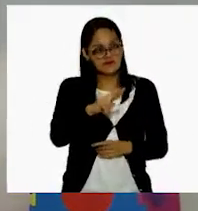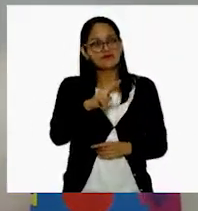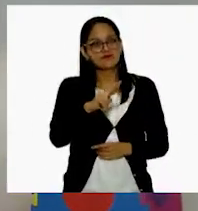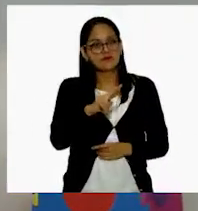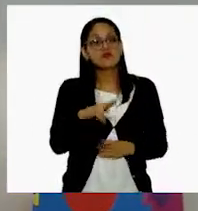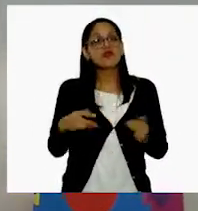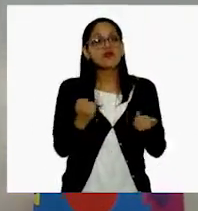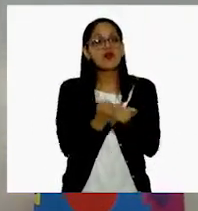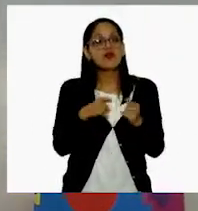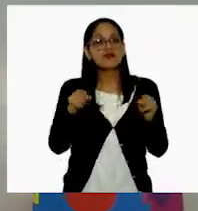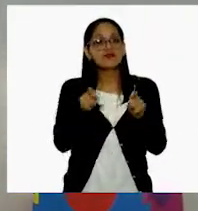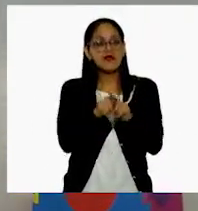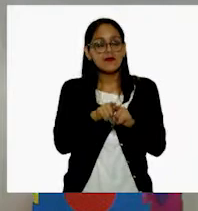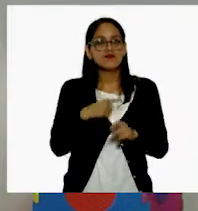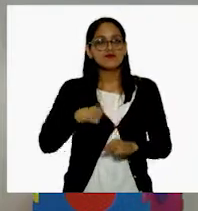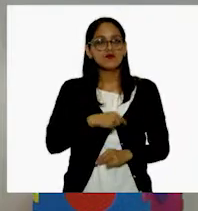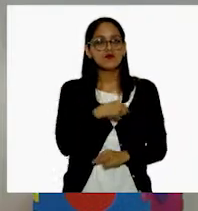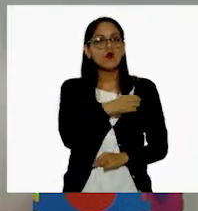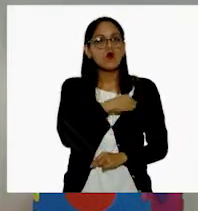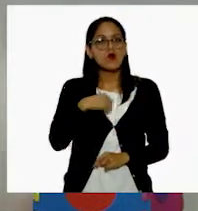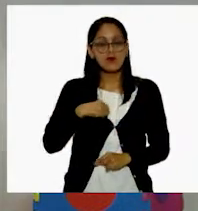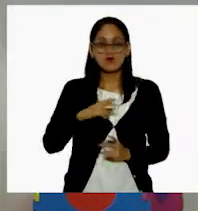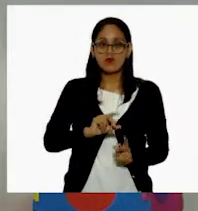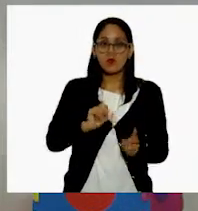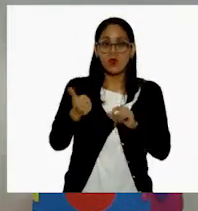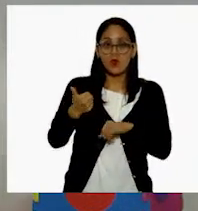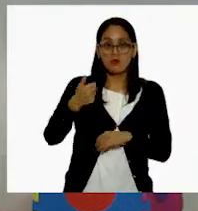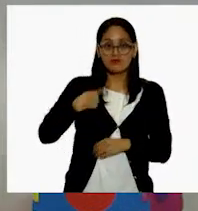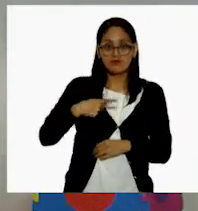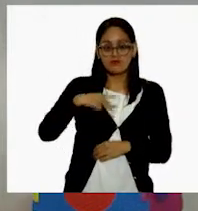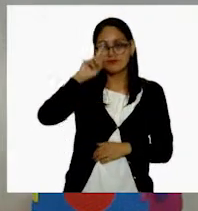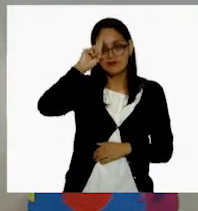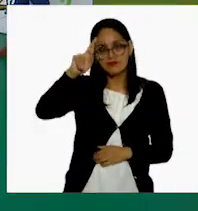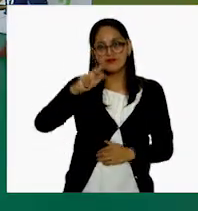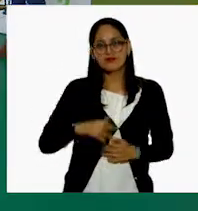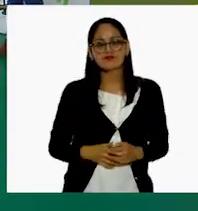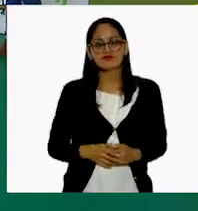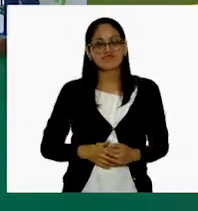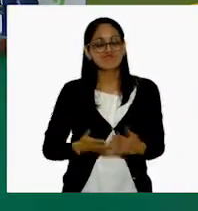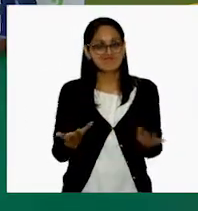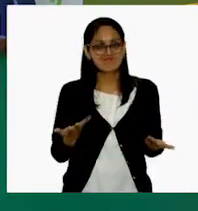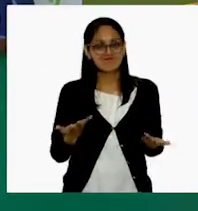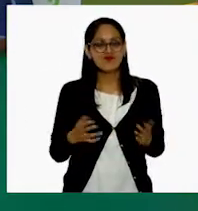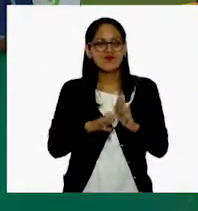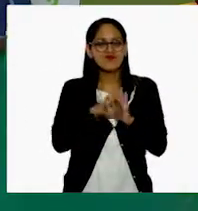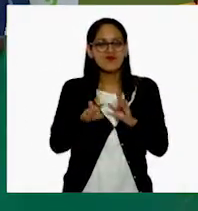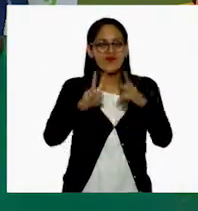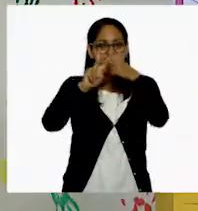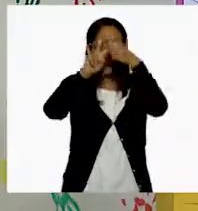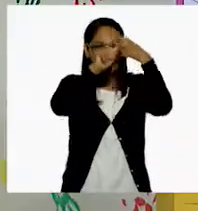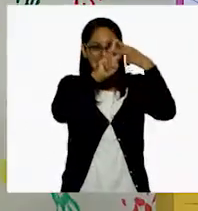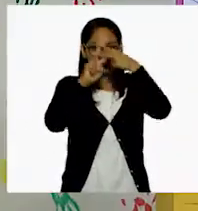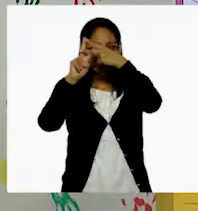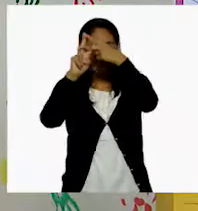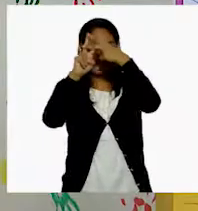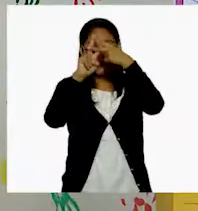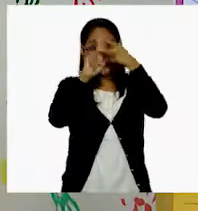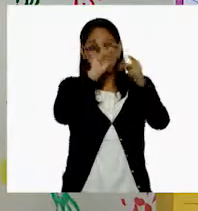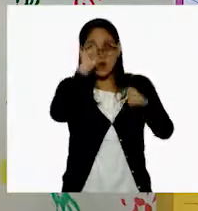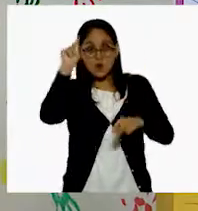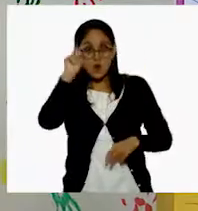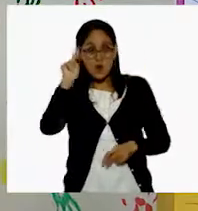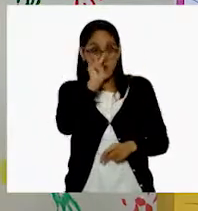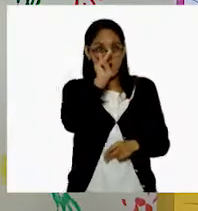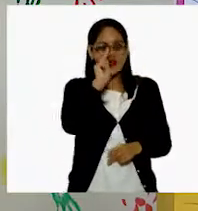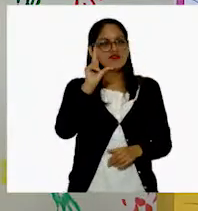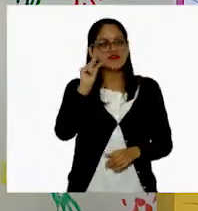tiempo, tenemos la obligación de respetar a todas las personas. Como las estrellas, no todas son iguales. Cada